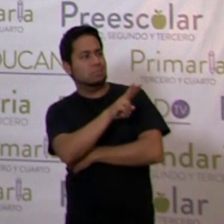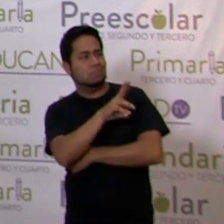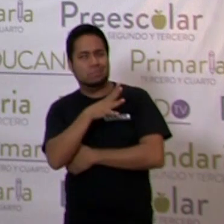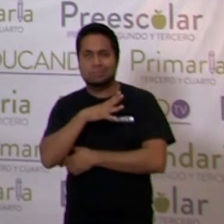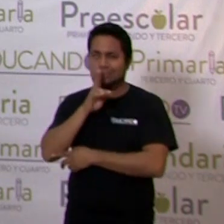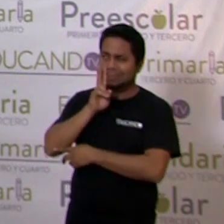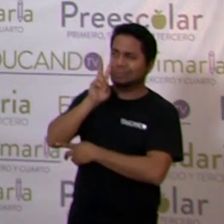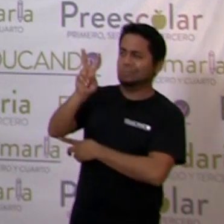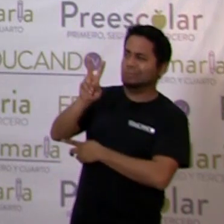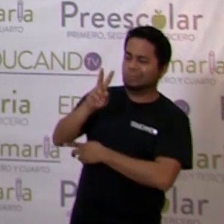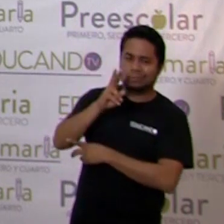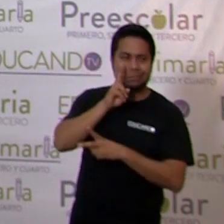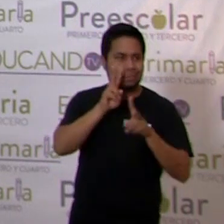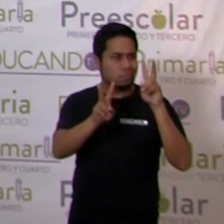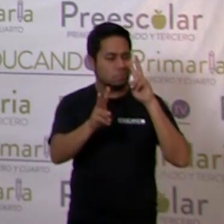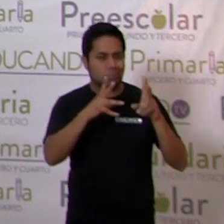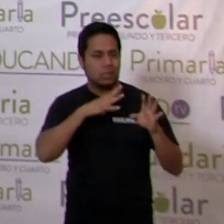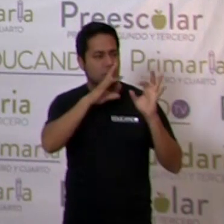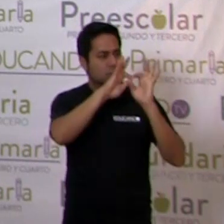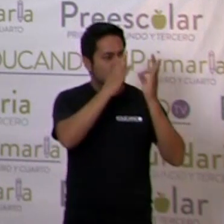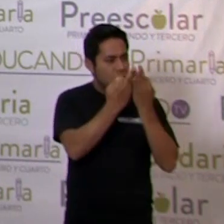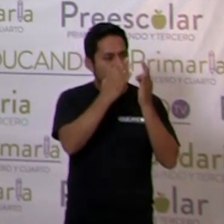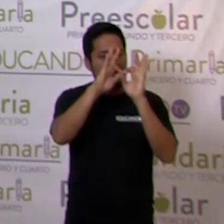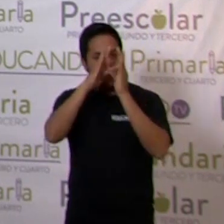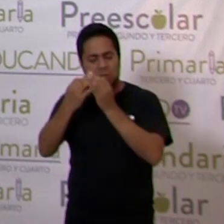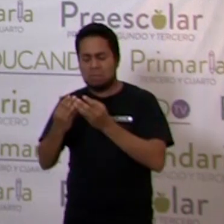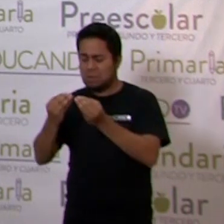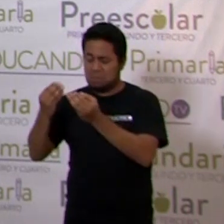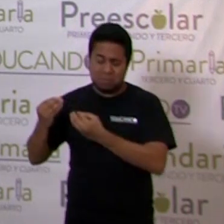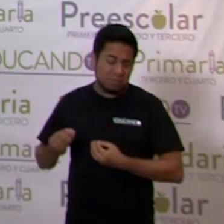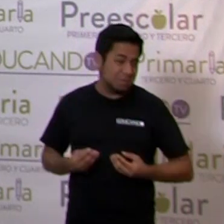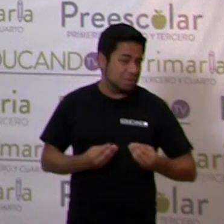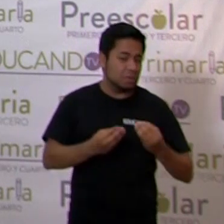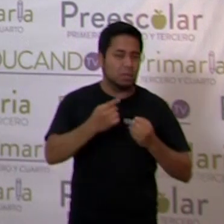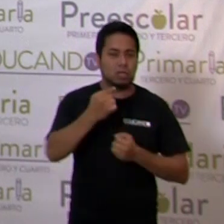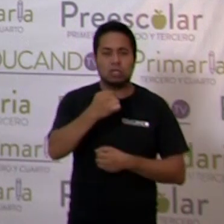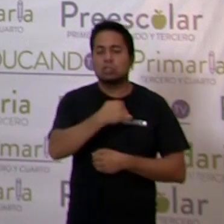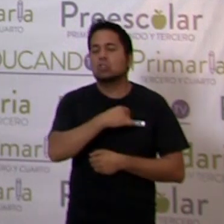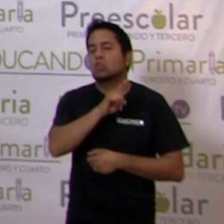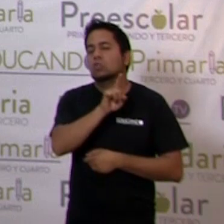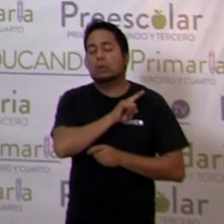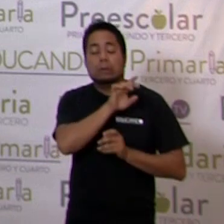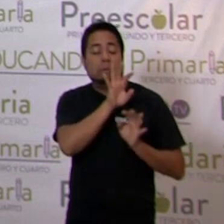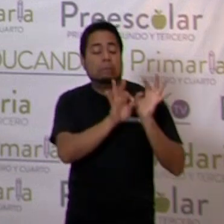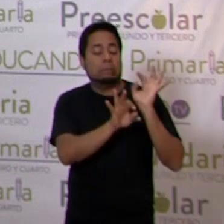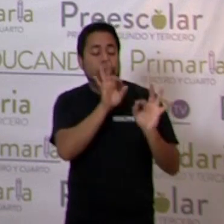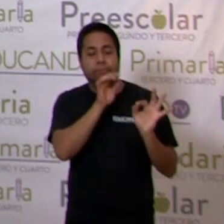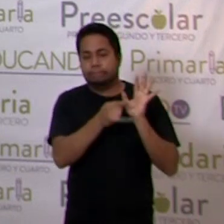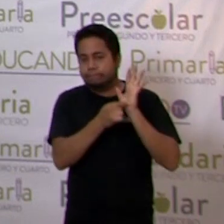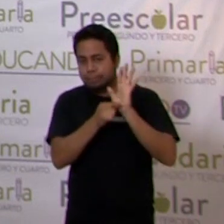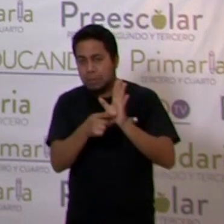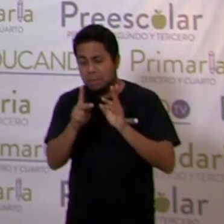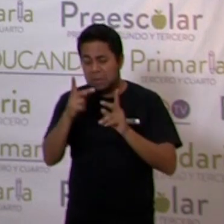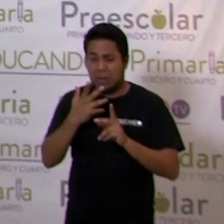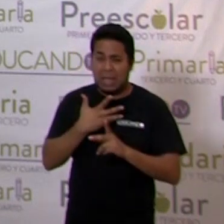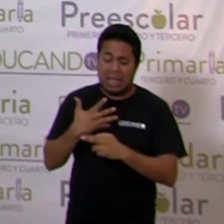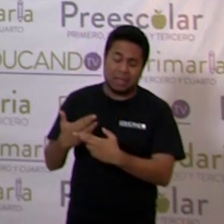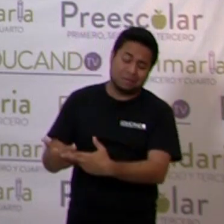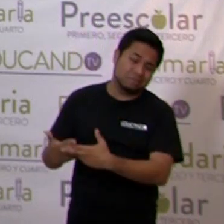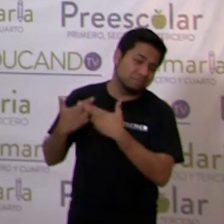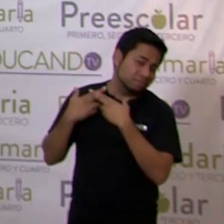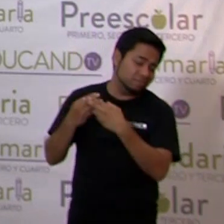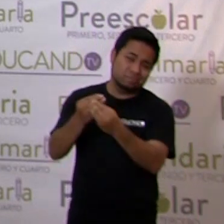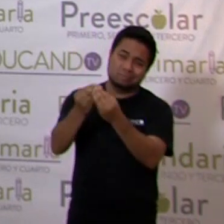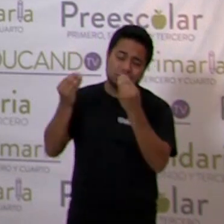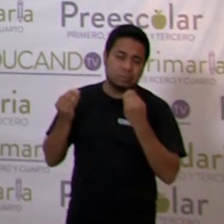vas a ver figuras y por eso hay muchas muchas solamente te voy a poner unas Pero hay muchas más esta